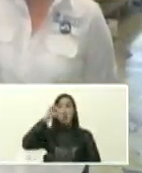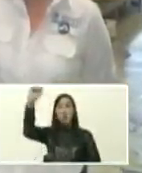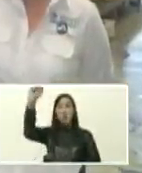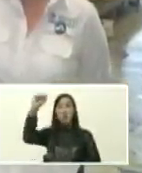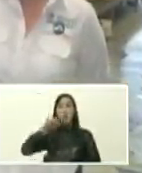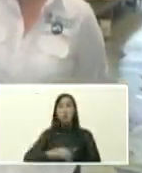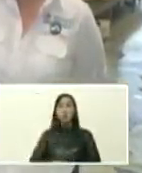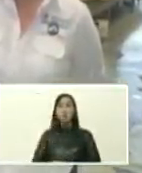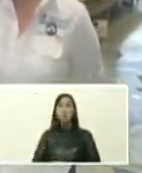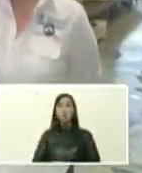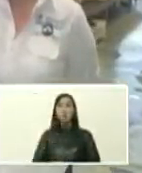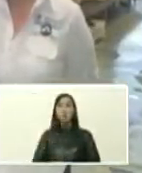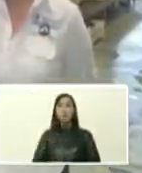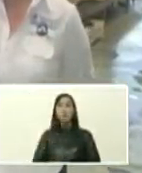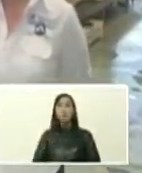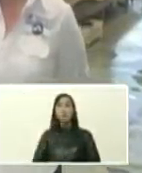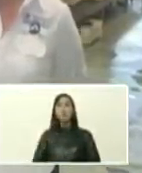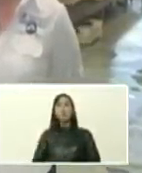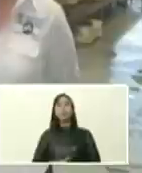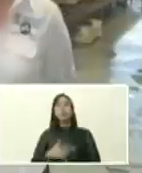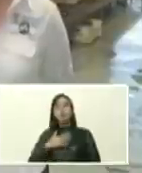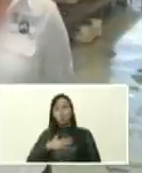Moro, Cleto Serrano,